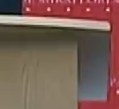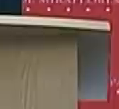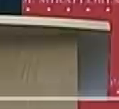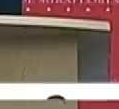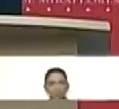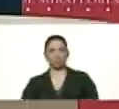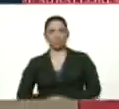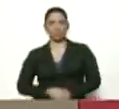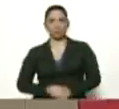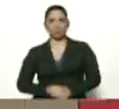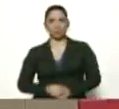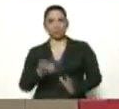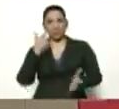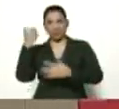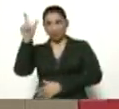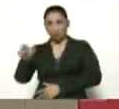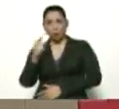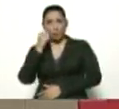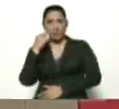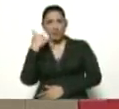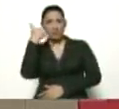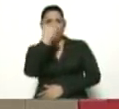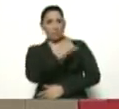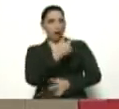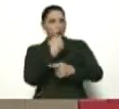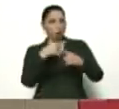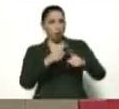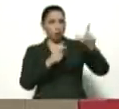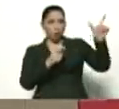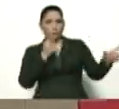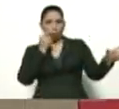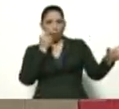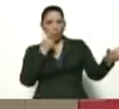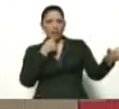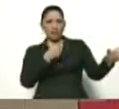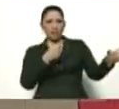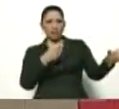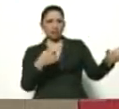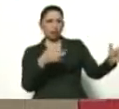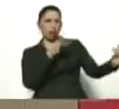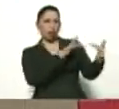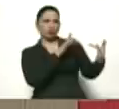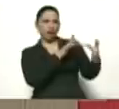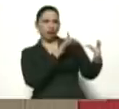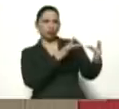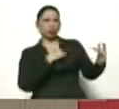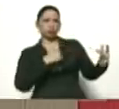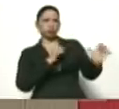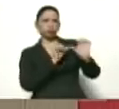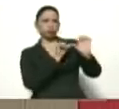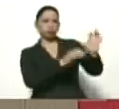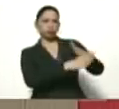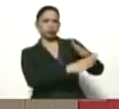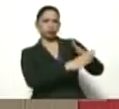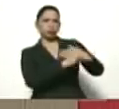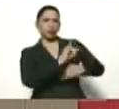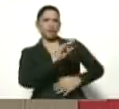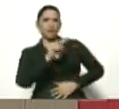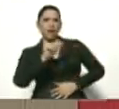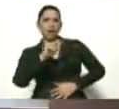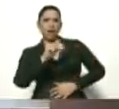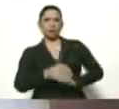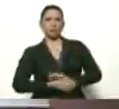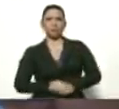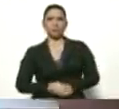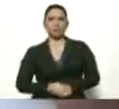esta joya llamada se queda y le dice que va a mantener contacto con iván simonovis